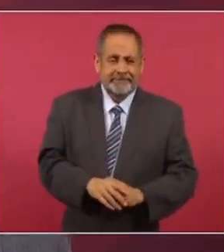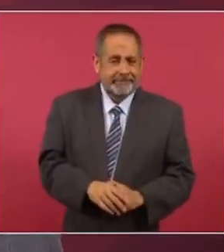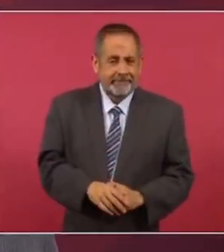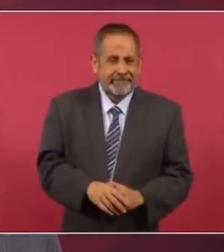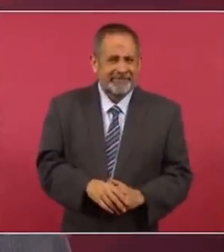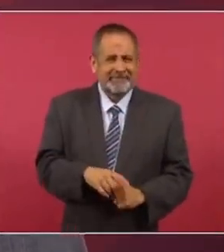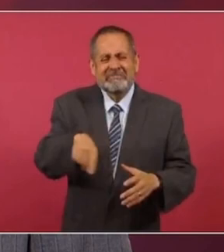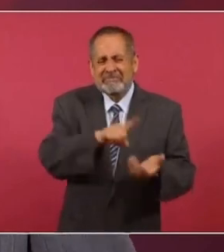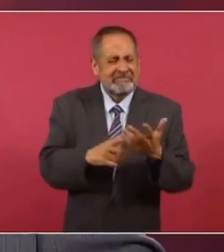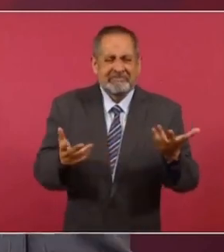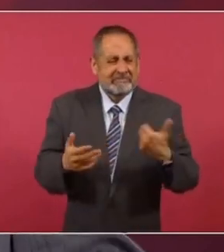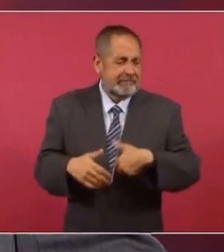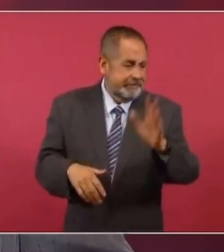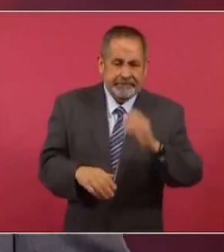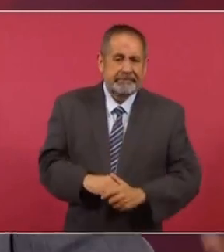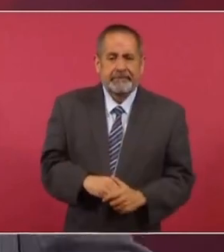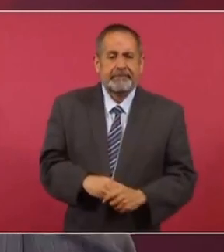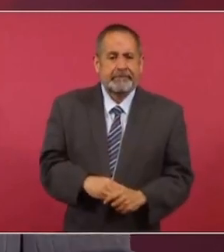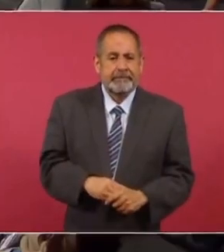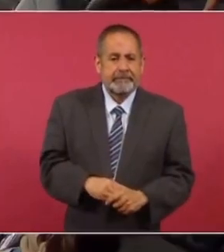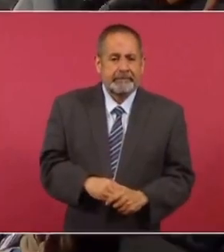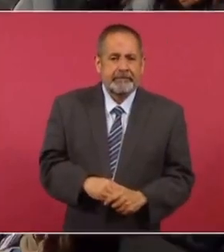gobierno podrido y